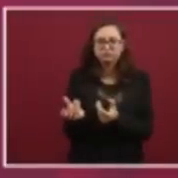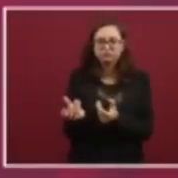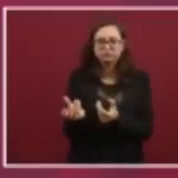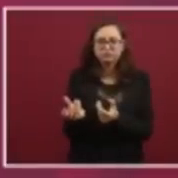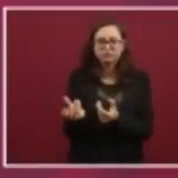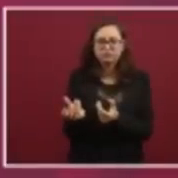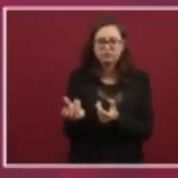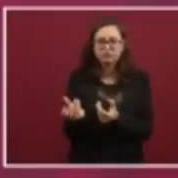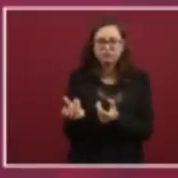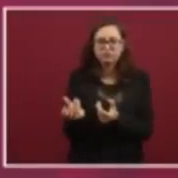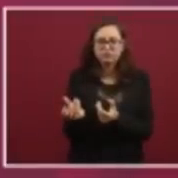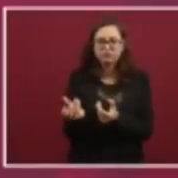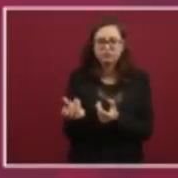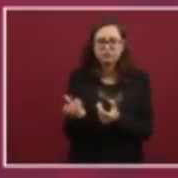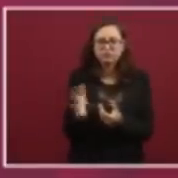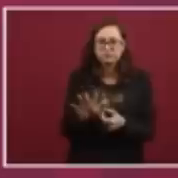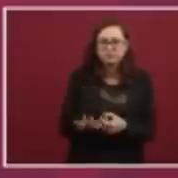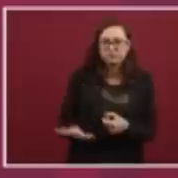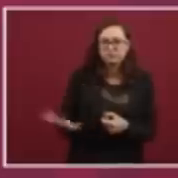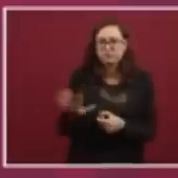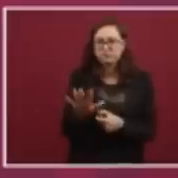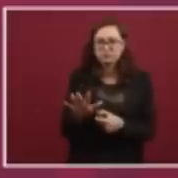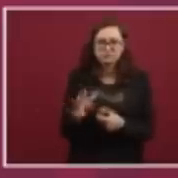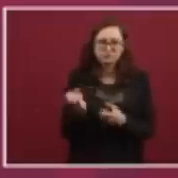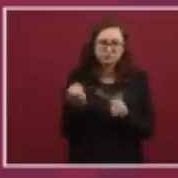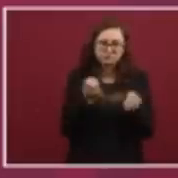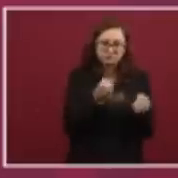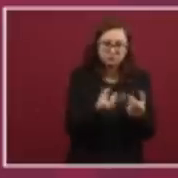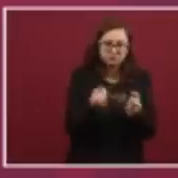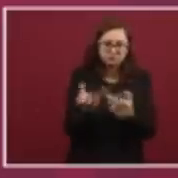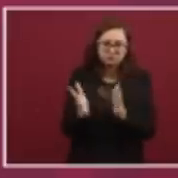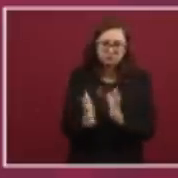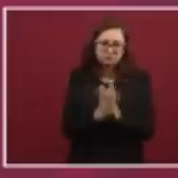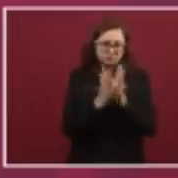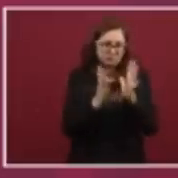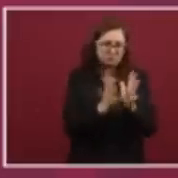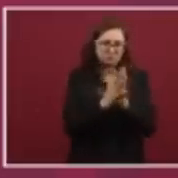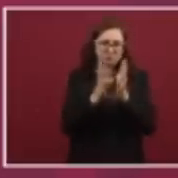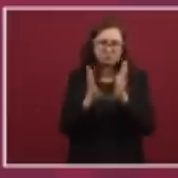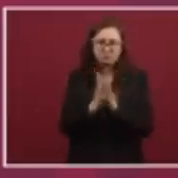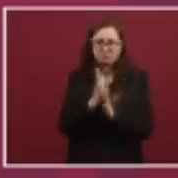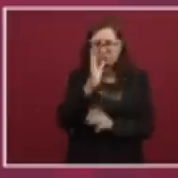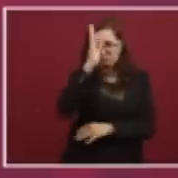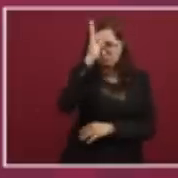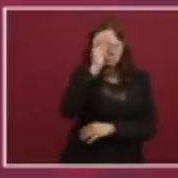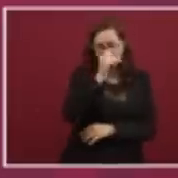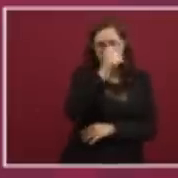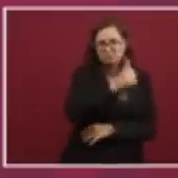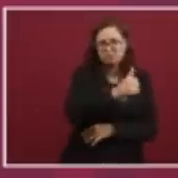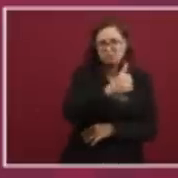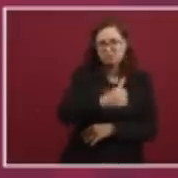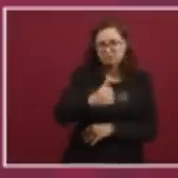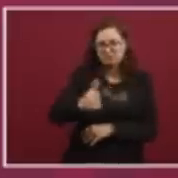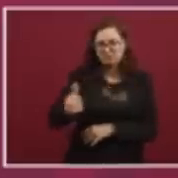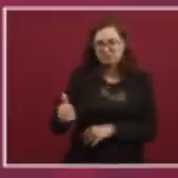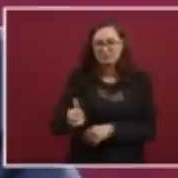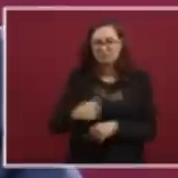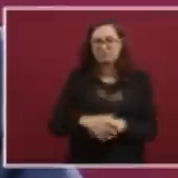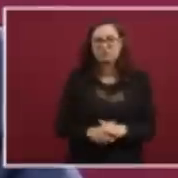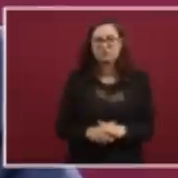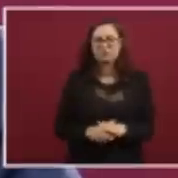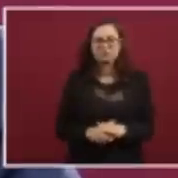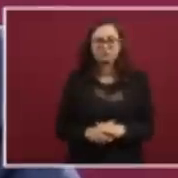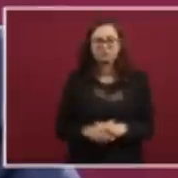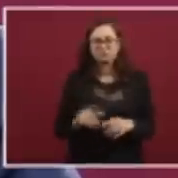dándoles a nuestra población una participación en acuerdo a cada uno de los estados.